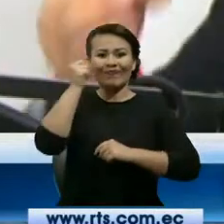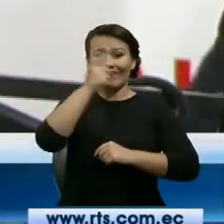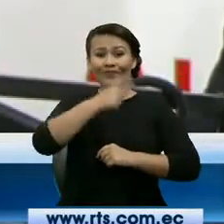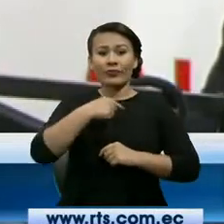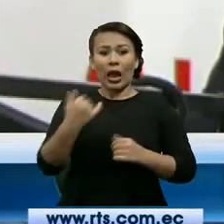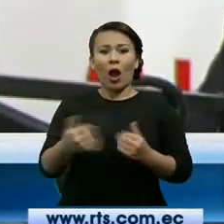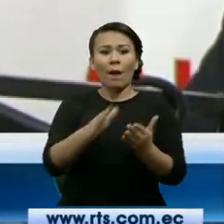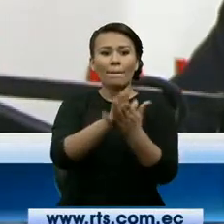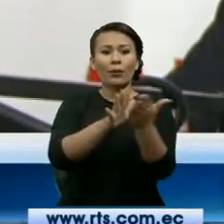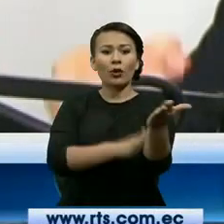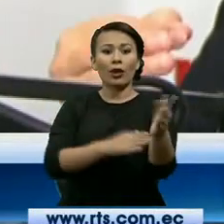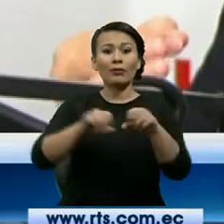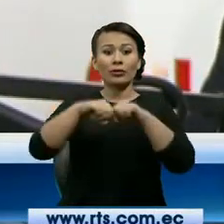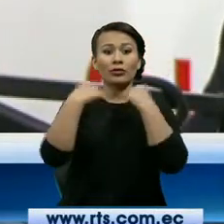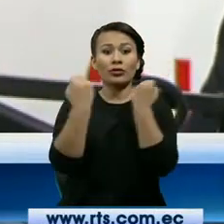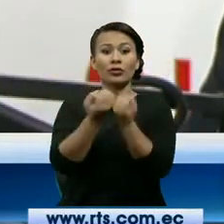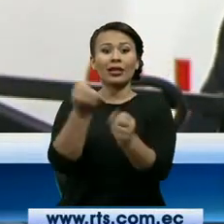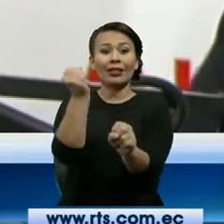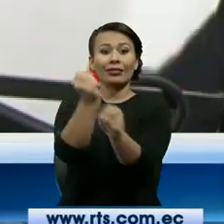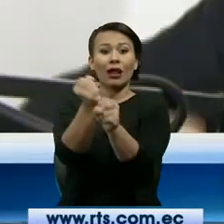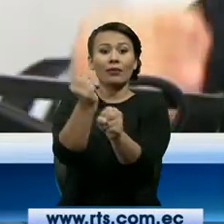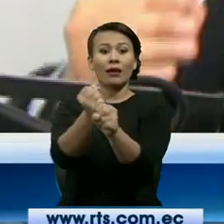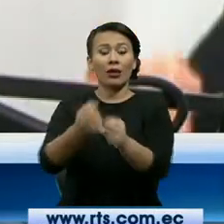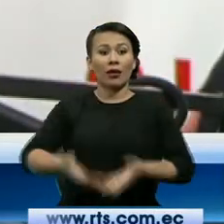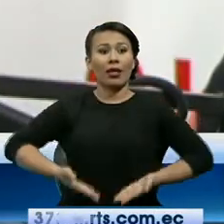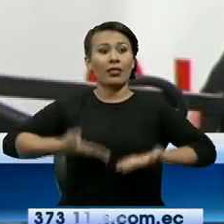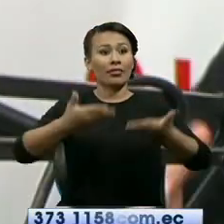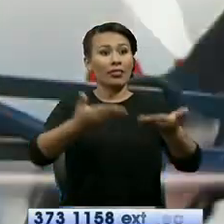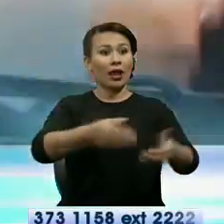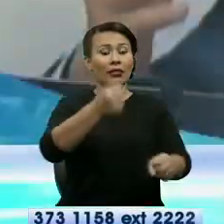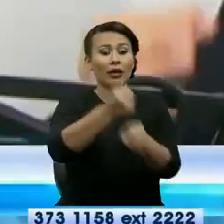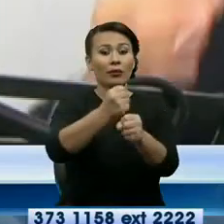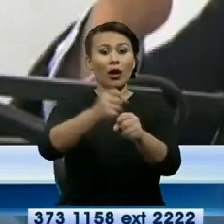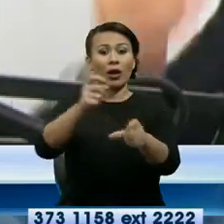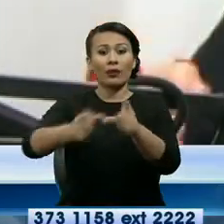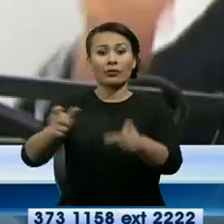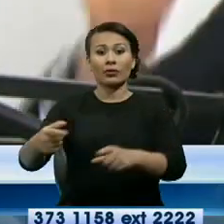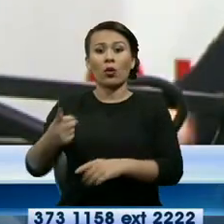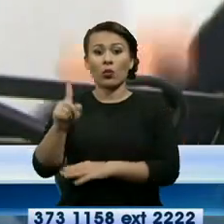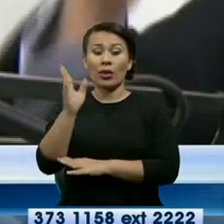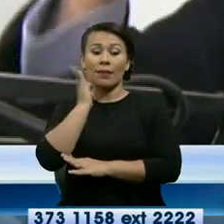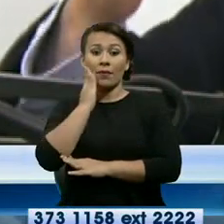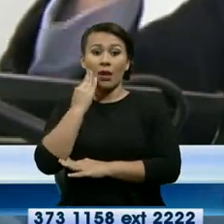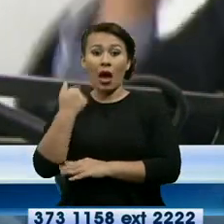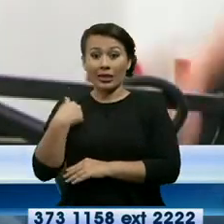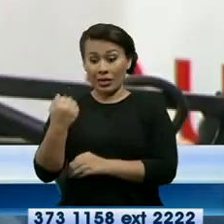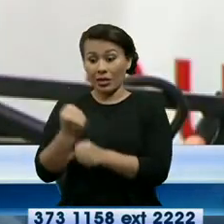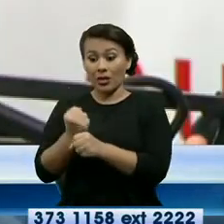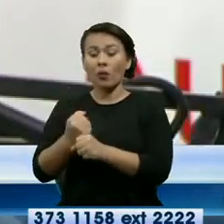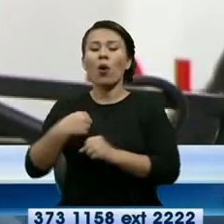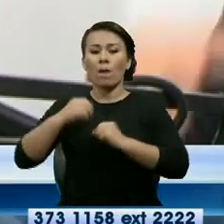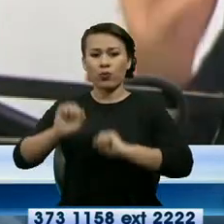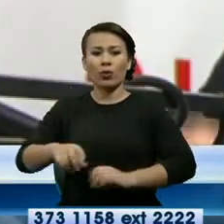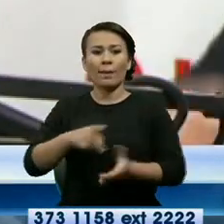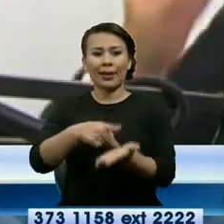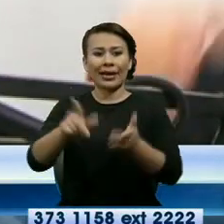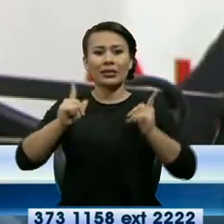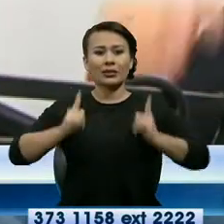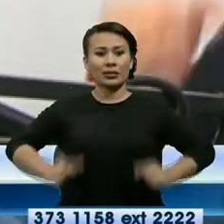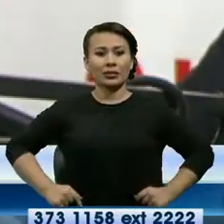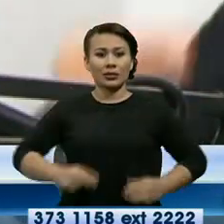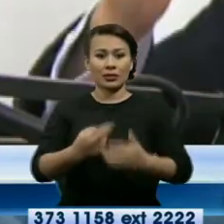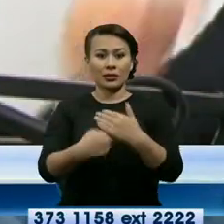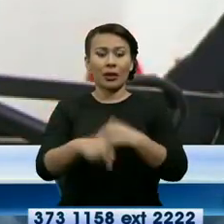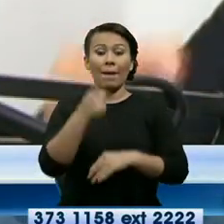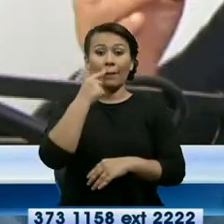programa social es un trabajo. Con un trabajo, una madre puede cuidar la salud de los hijos. Un padre puede